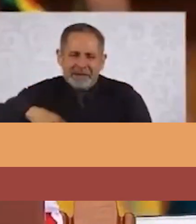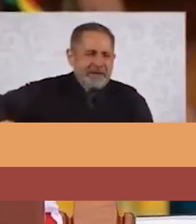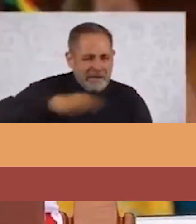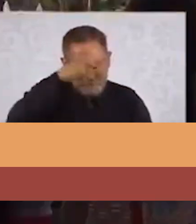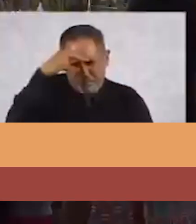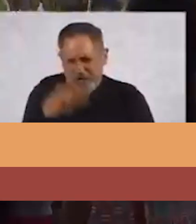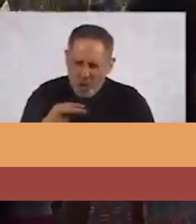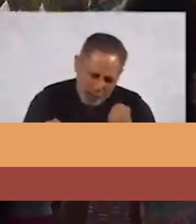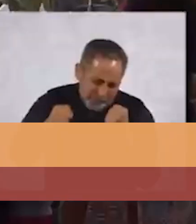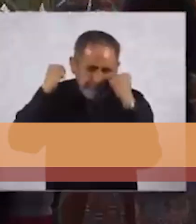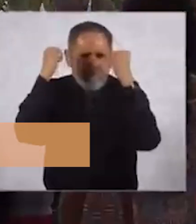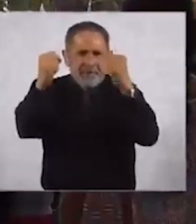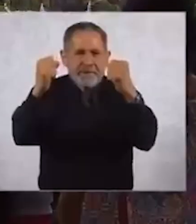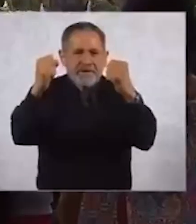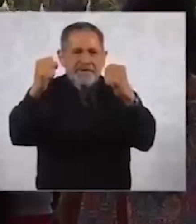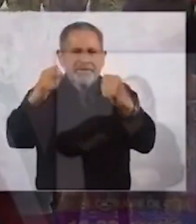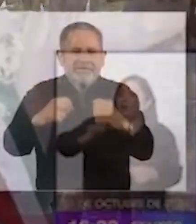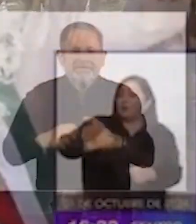México! ¡Viva!